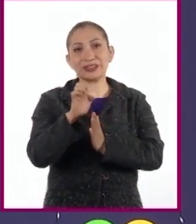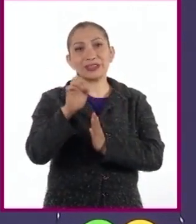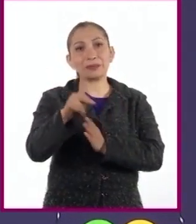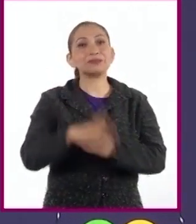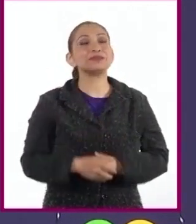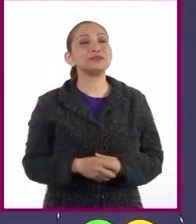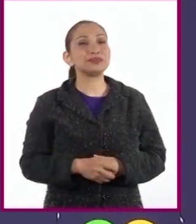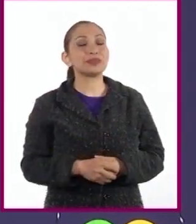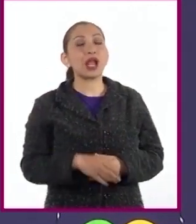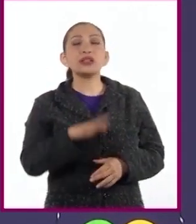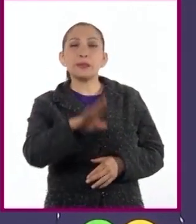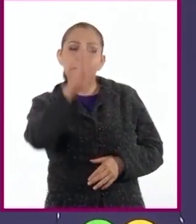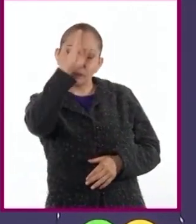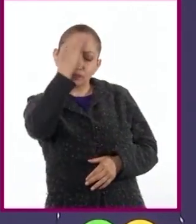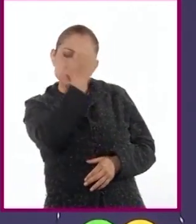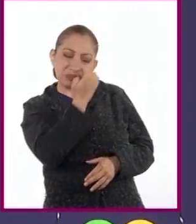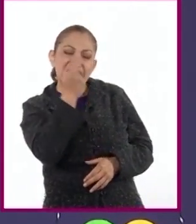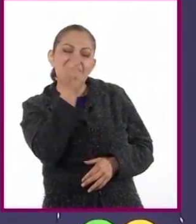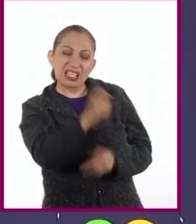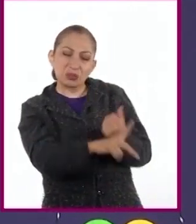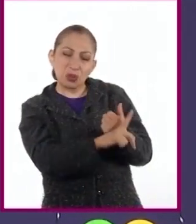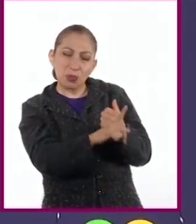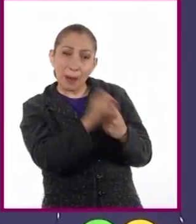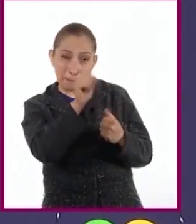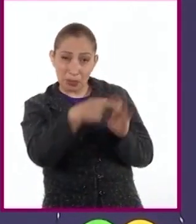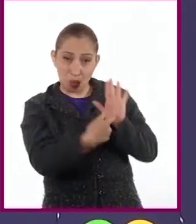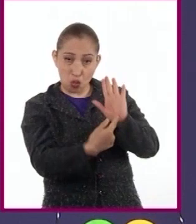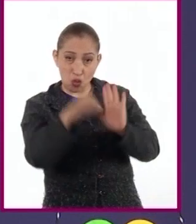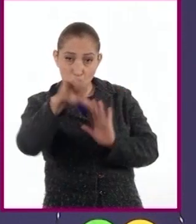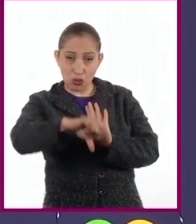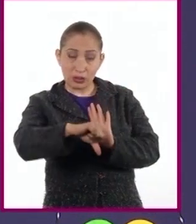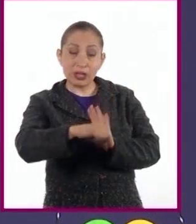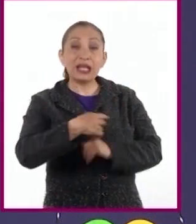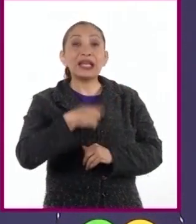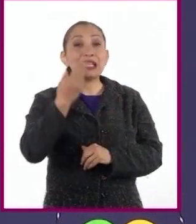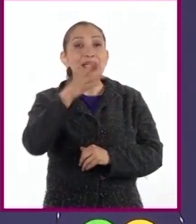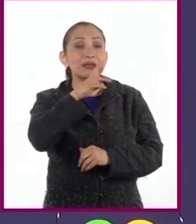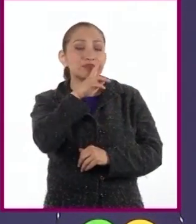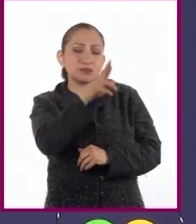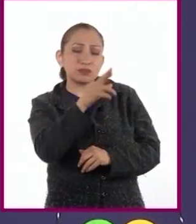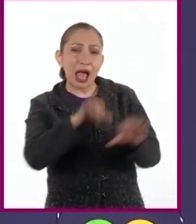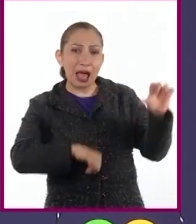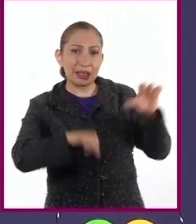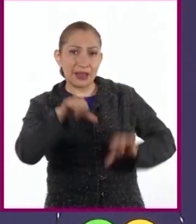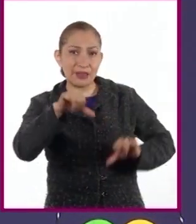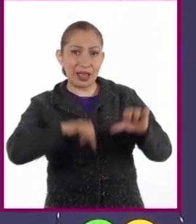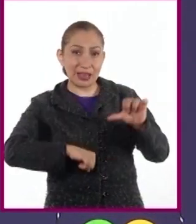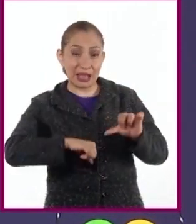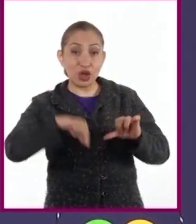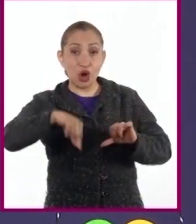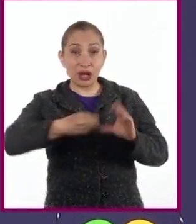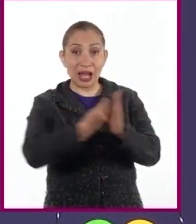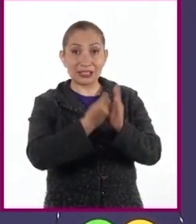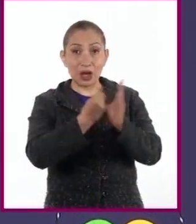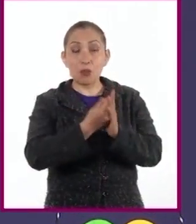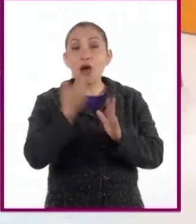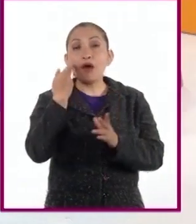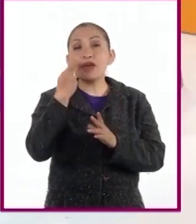texto, al reflexionar en torno a los problemas que se presentarán y al resolver la actividad planteada en la sesión como